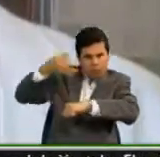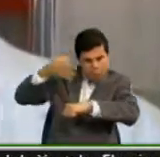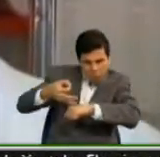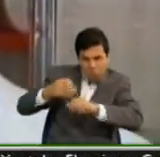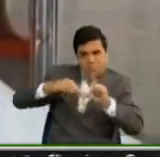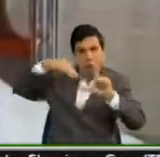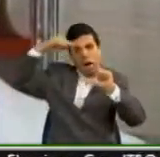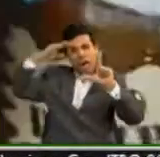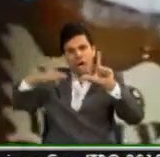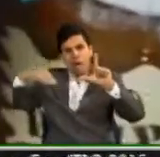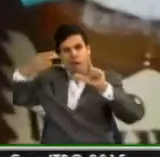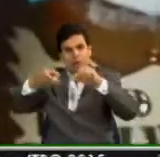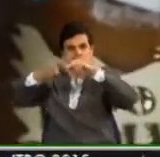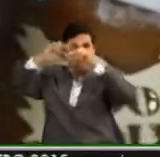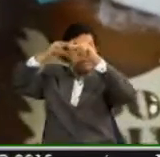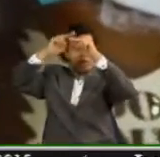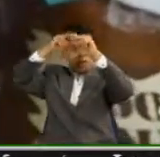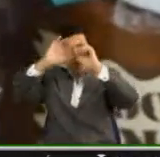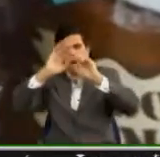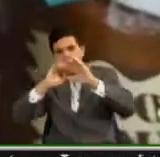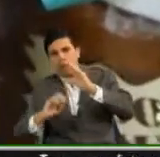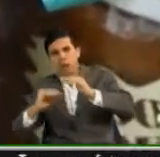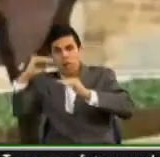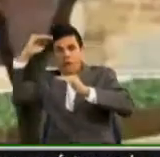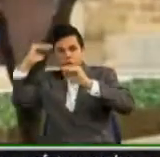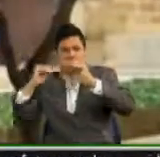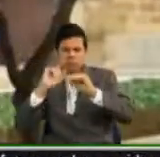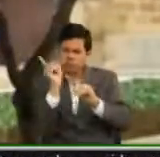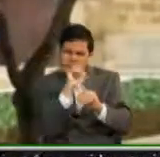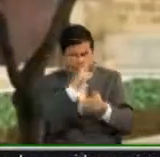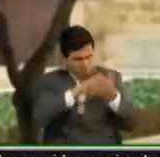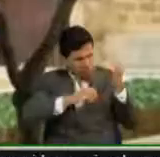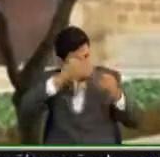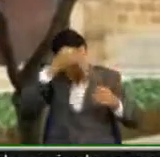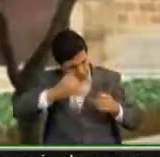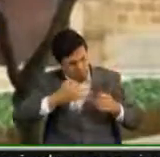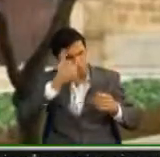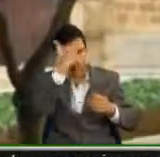controle este producto que, como tiene incidencia por el cierre